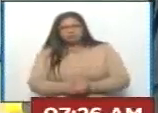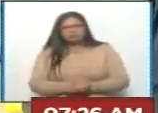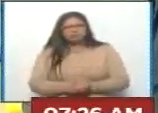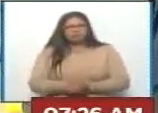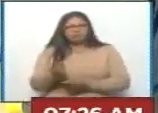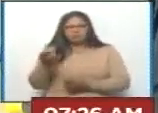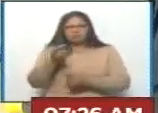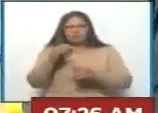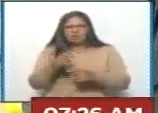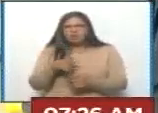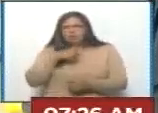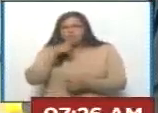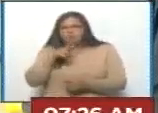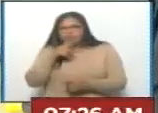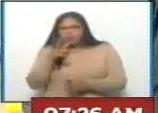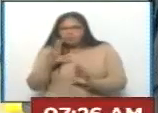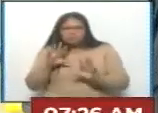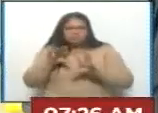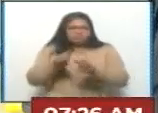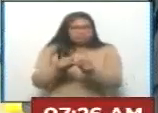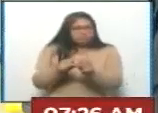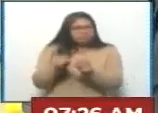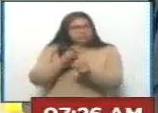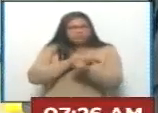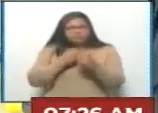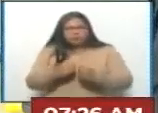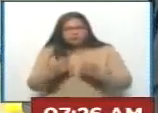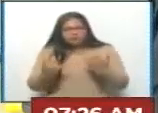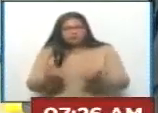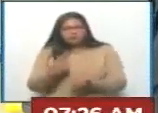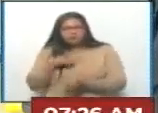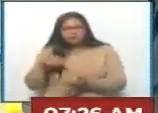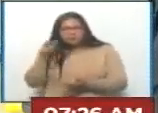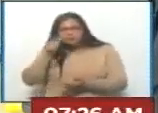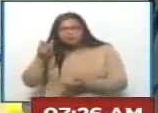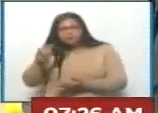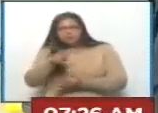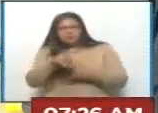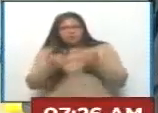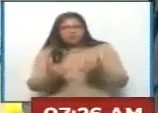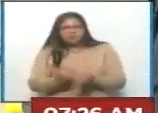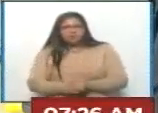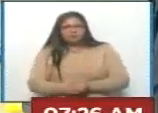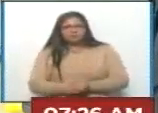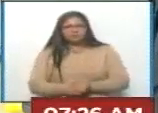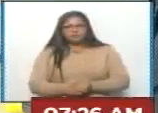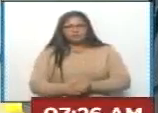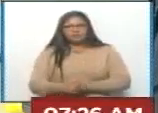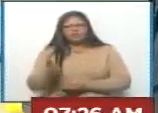más brutal represión en contra de nuestro pueblo y en contra de las fuerzas